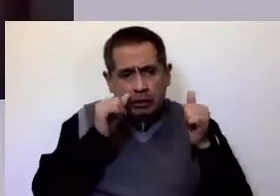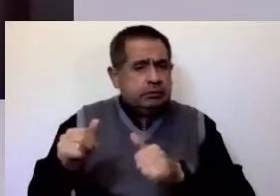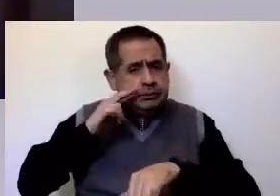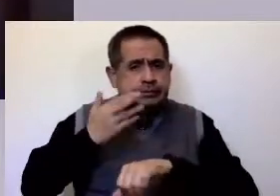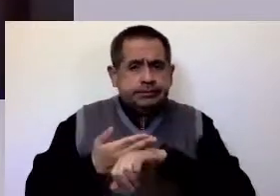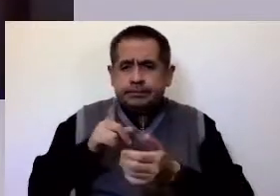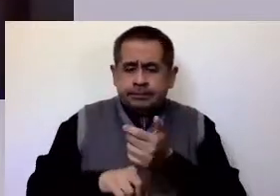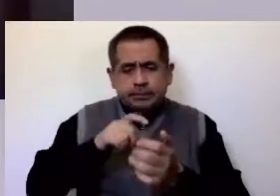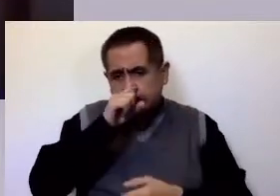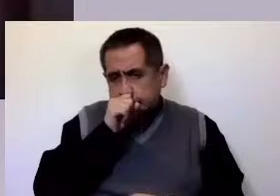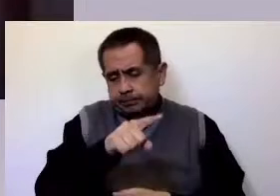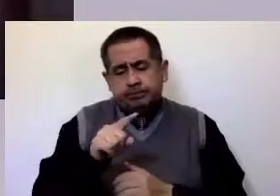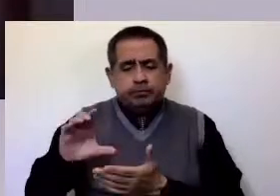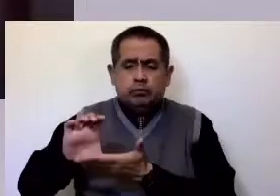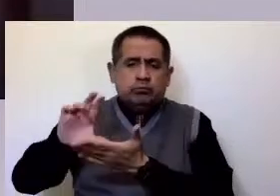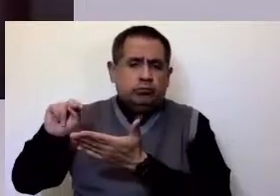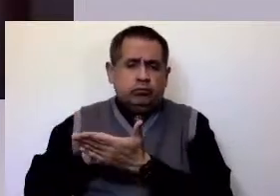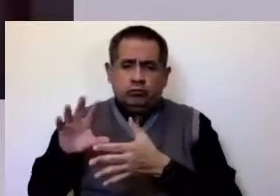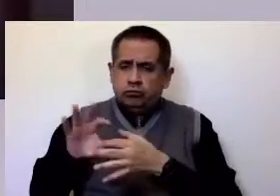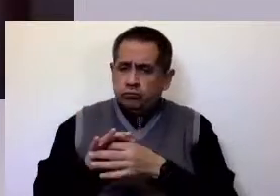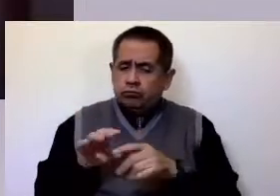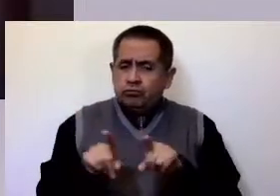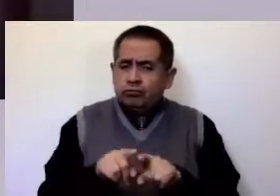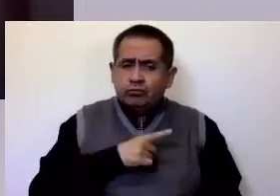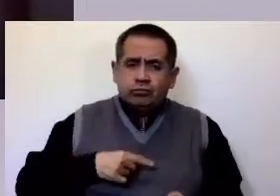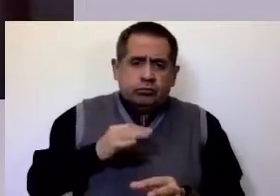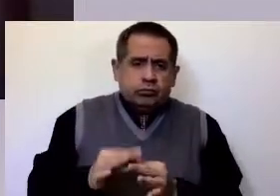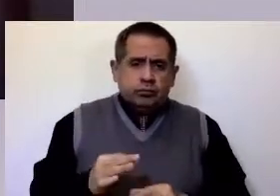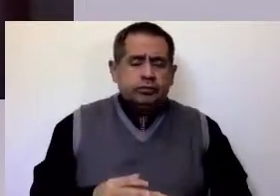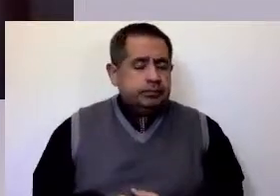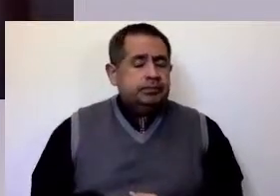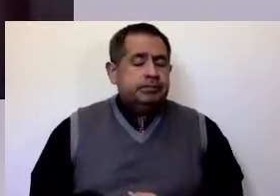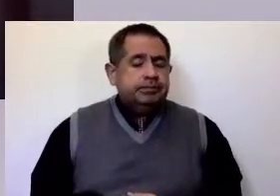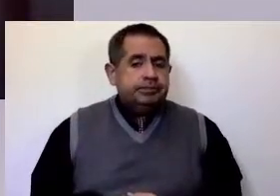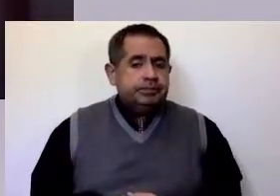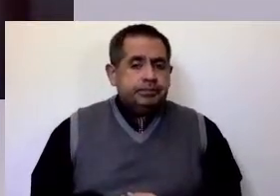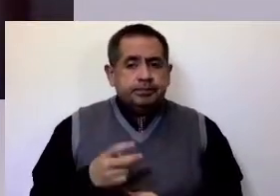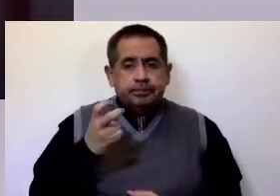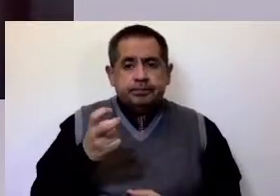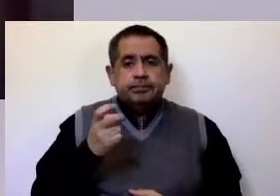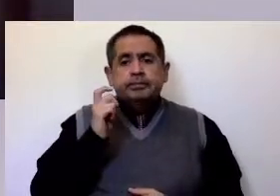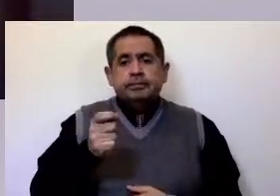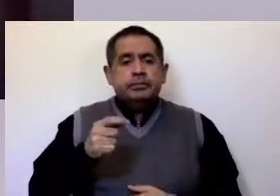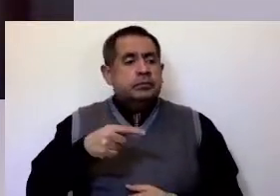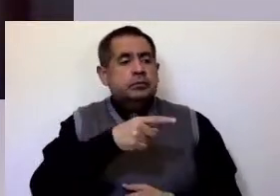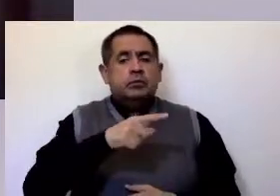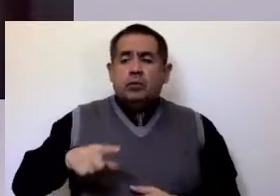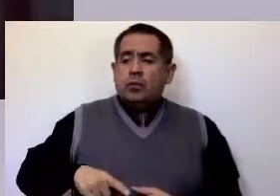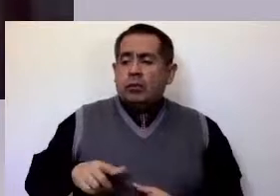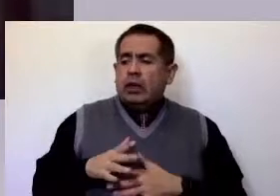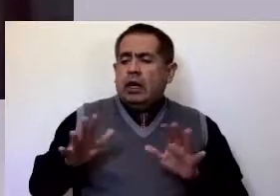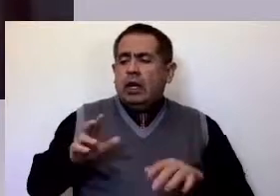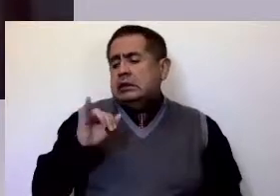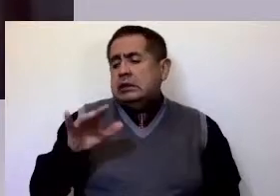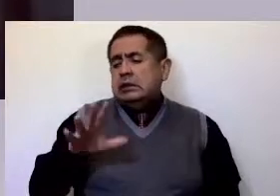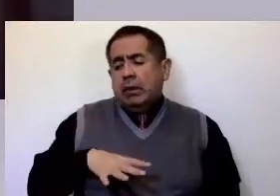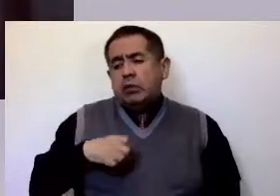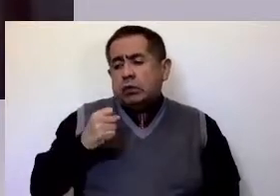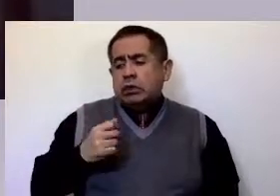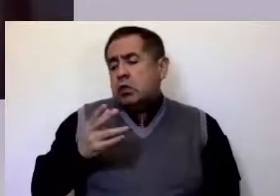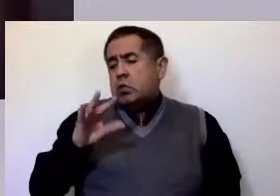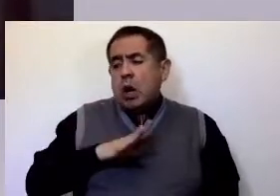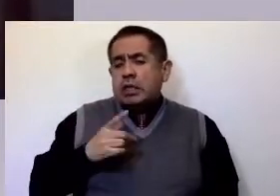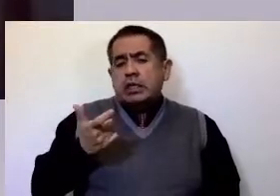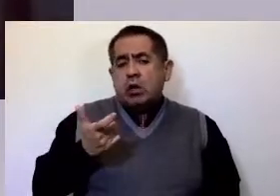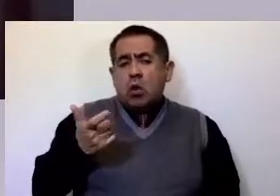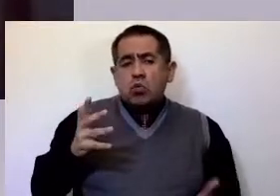propia convención en razón de lo cual no basta la simple afirmación del estado mexicano que existe en limitación presupuestaria